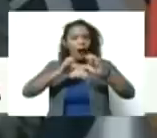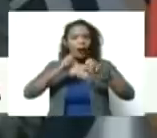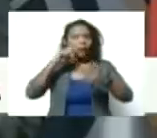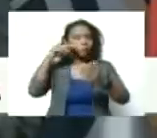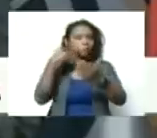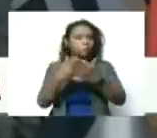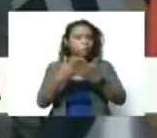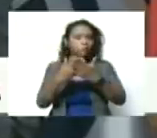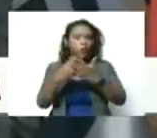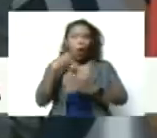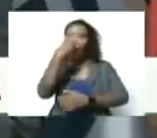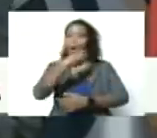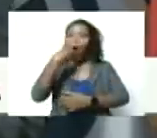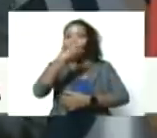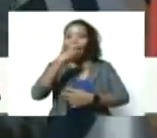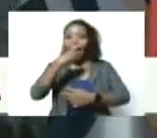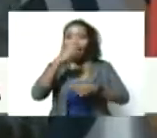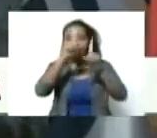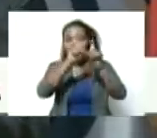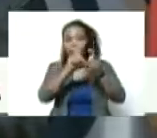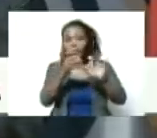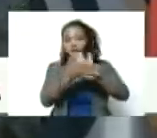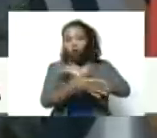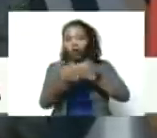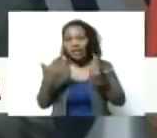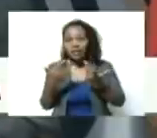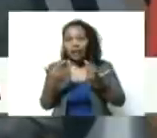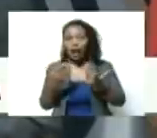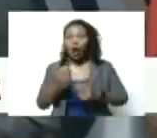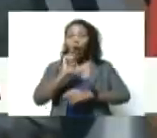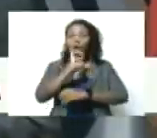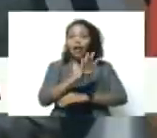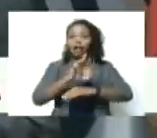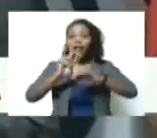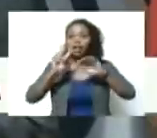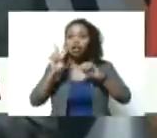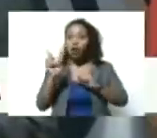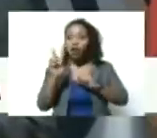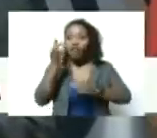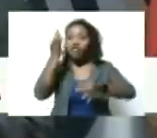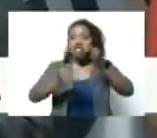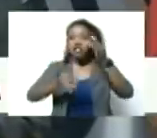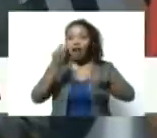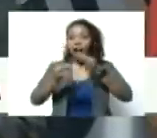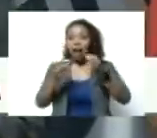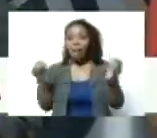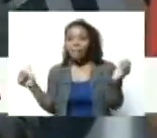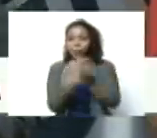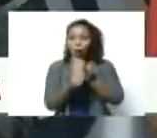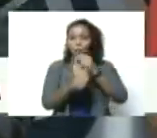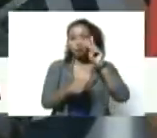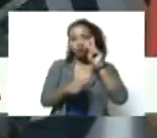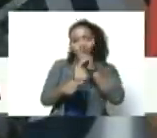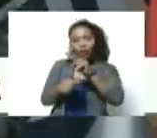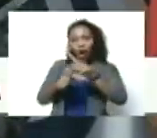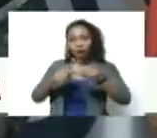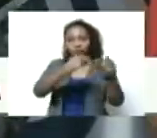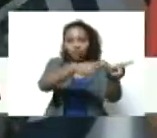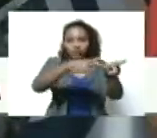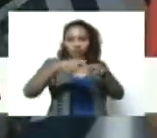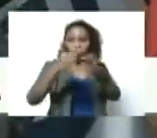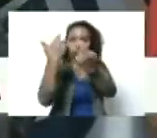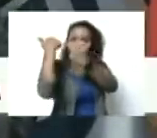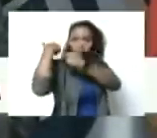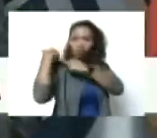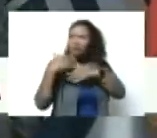la materia de su competencia. 42 fiscales consiguieron la titularidad de sus cargos.